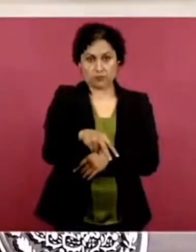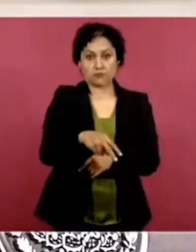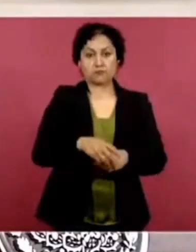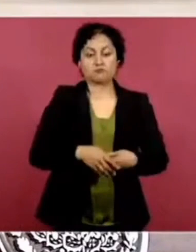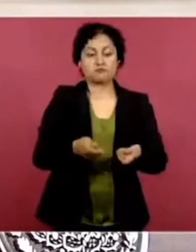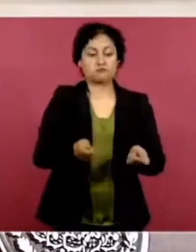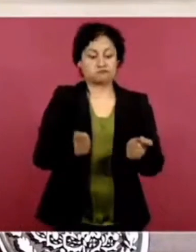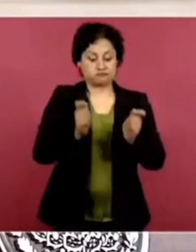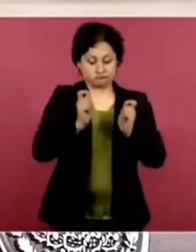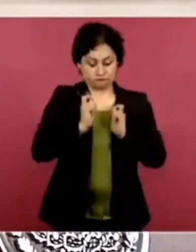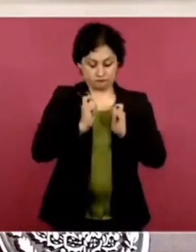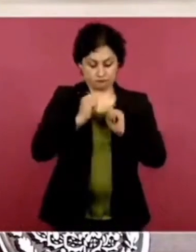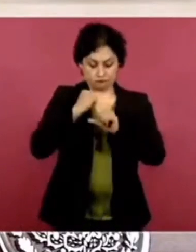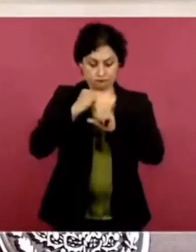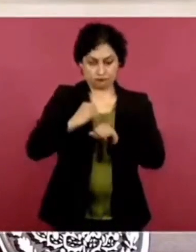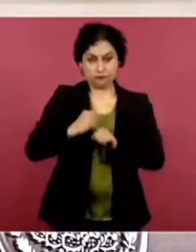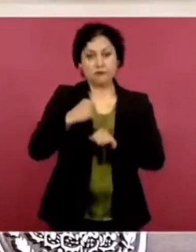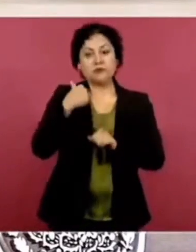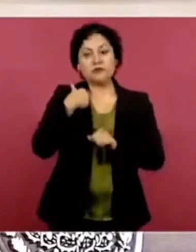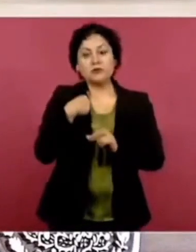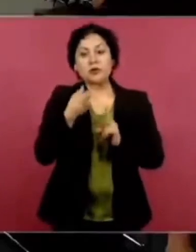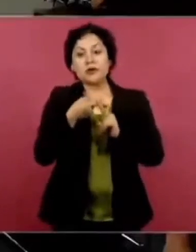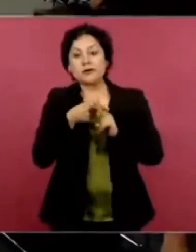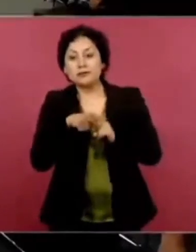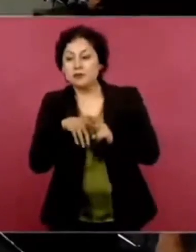empiezo a integrar el equipo